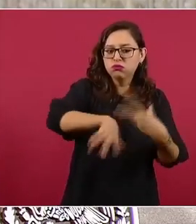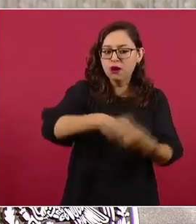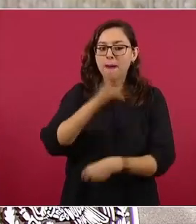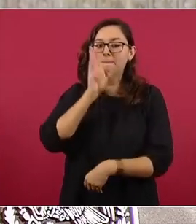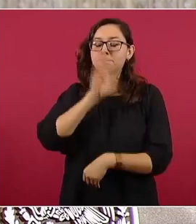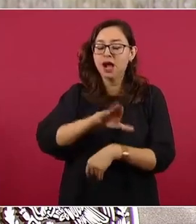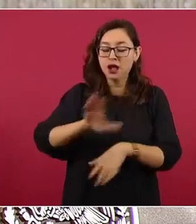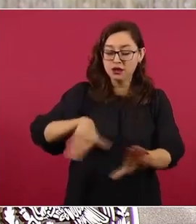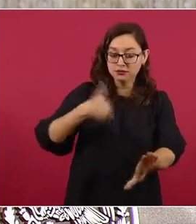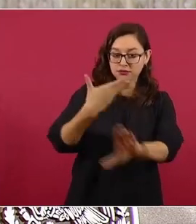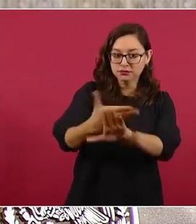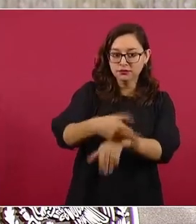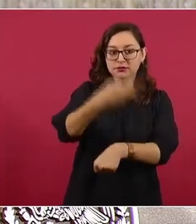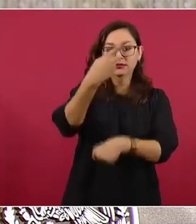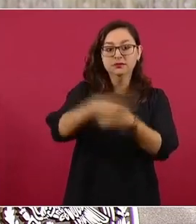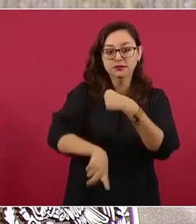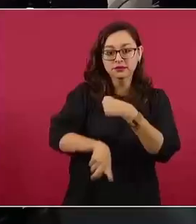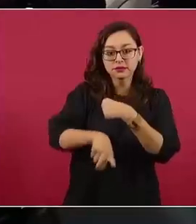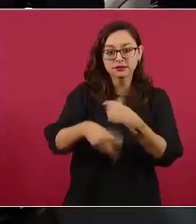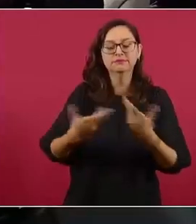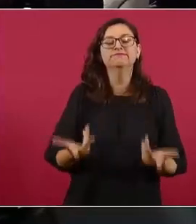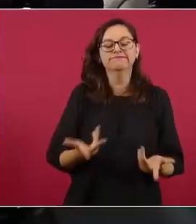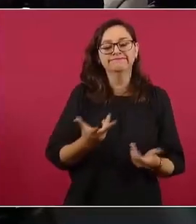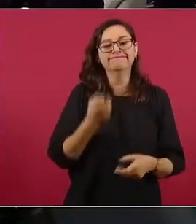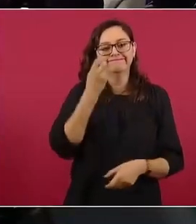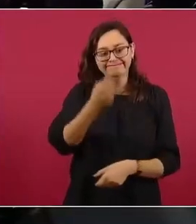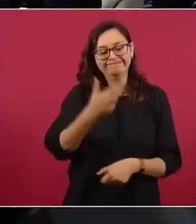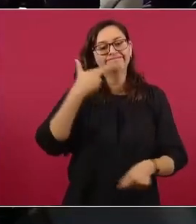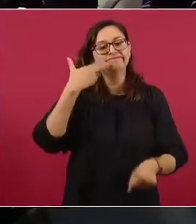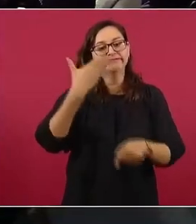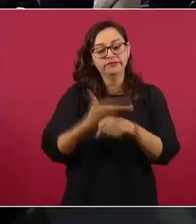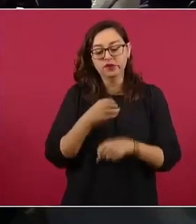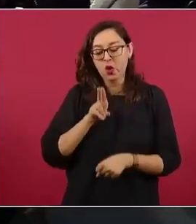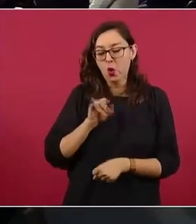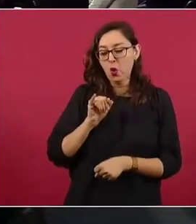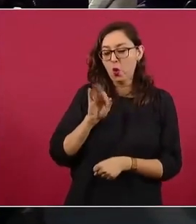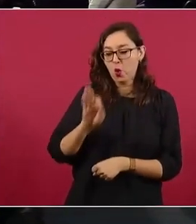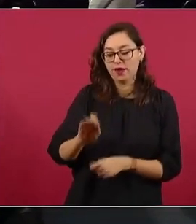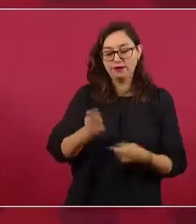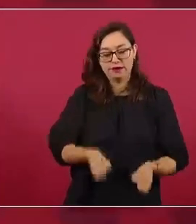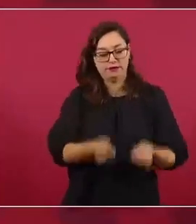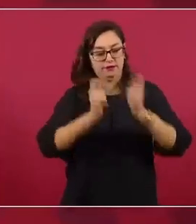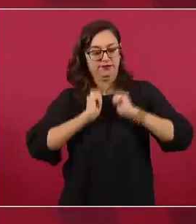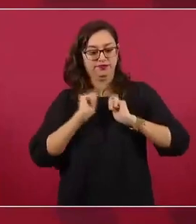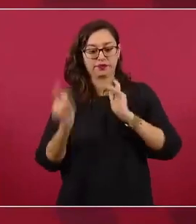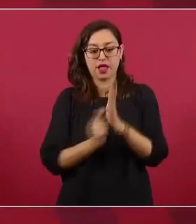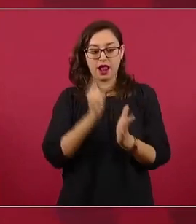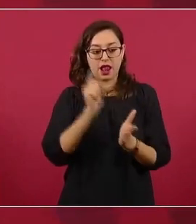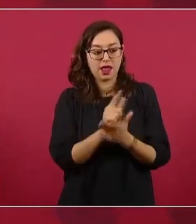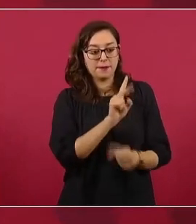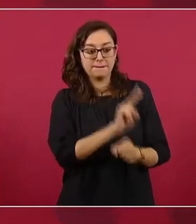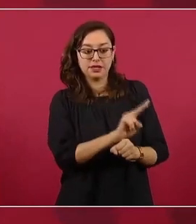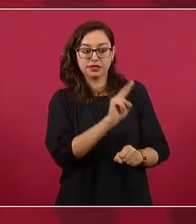economía está a cargo de la Unidad de Inteligencia Financiera por mandato de la ley.